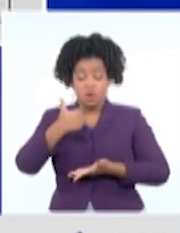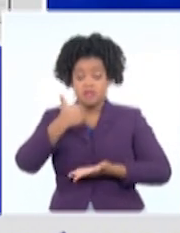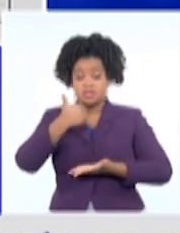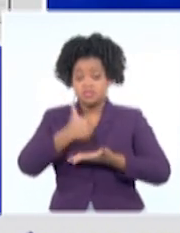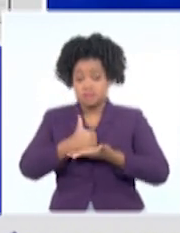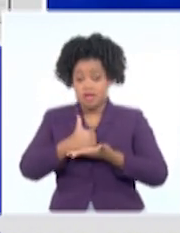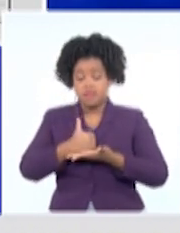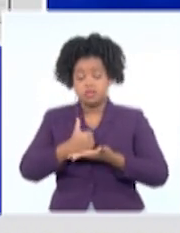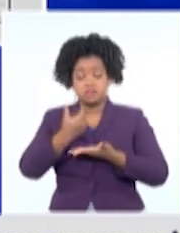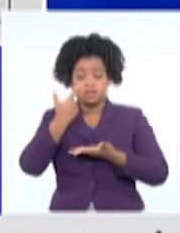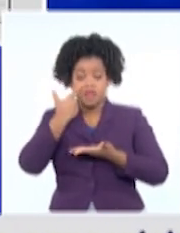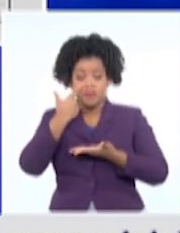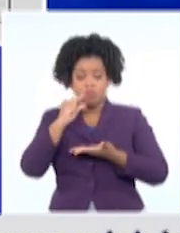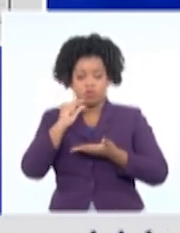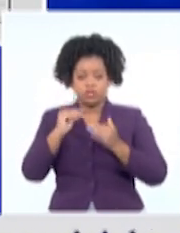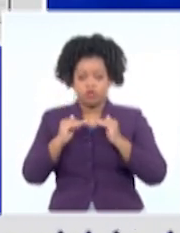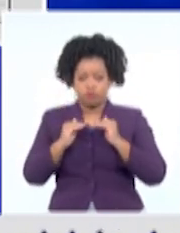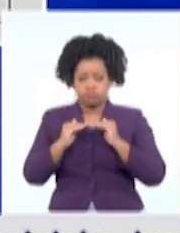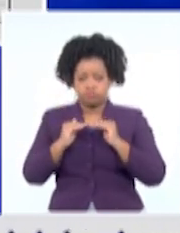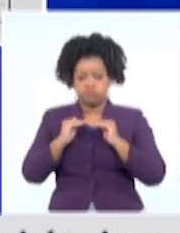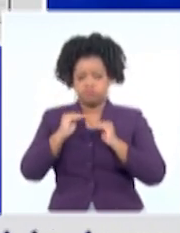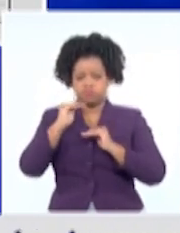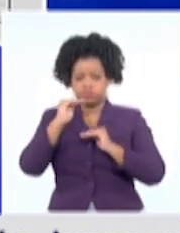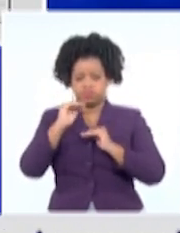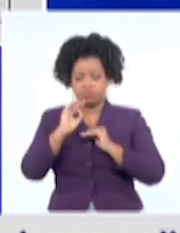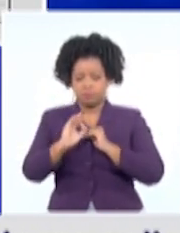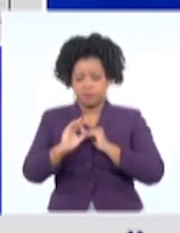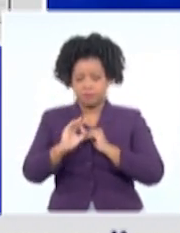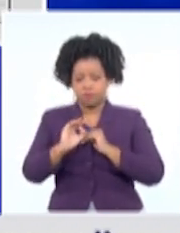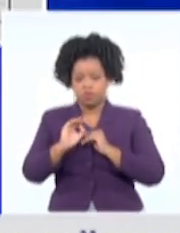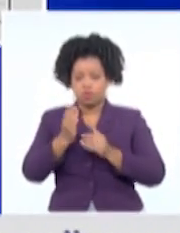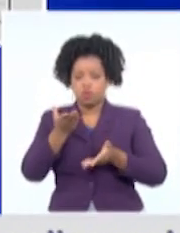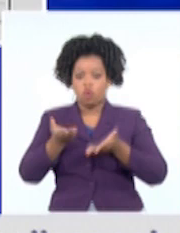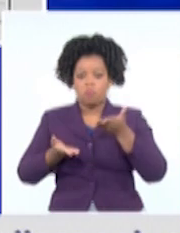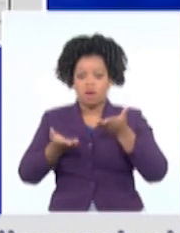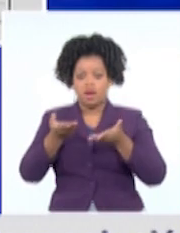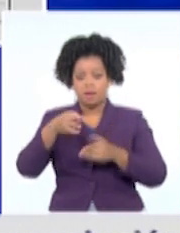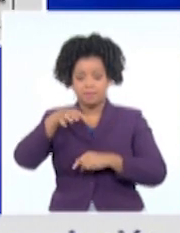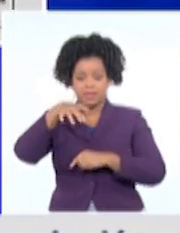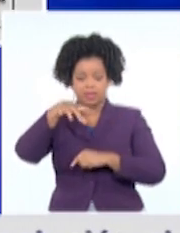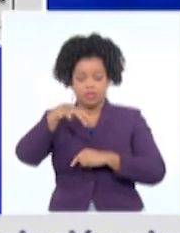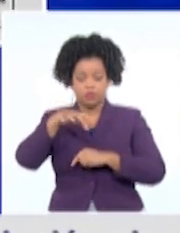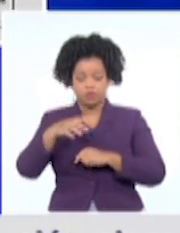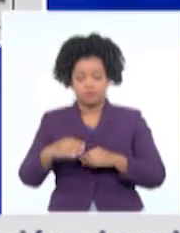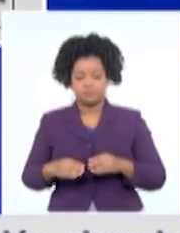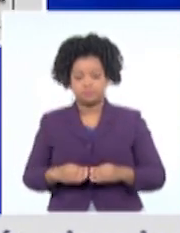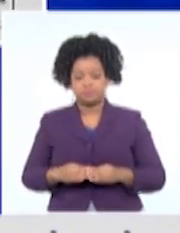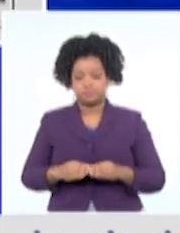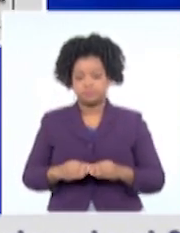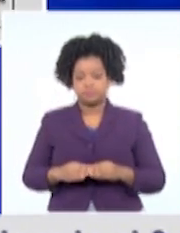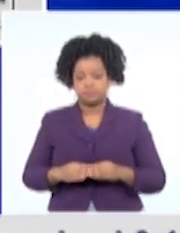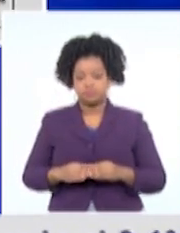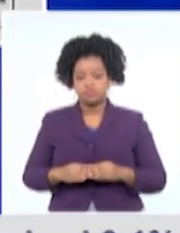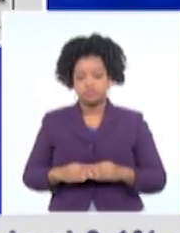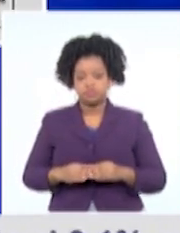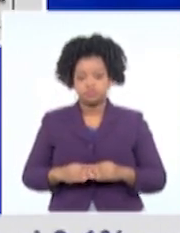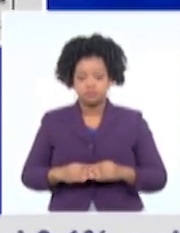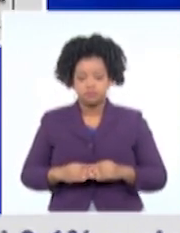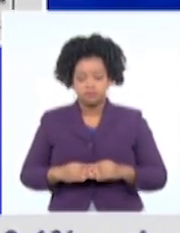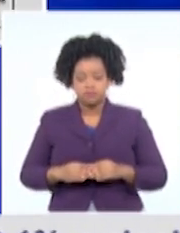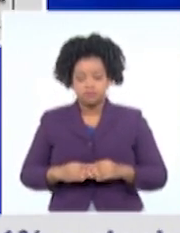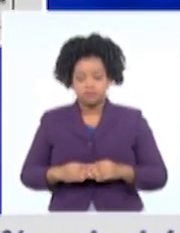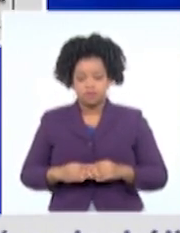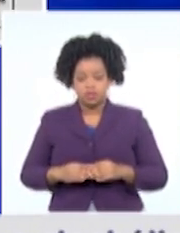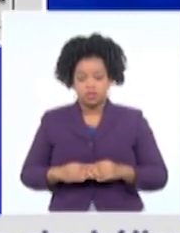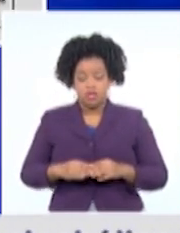un tanto superior a lo que vimos en el caso de Pinar del Río. Después del municipio de